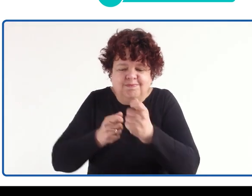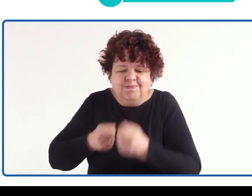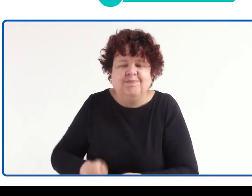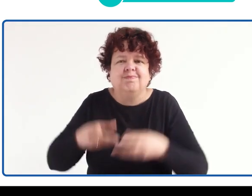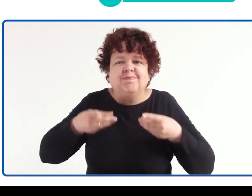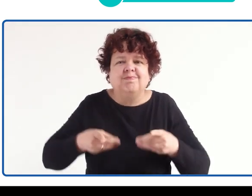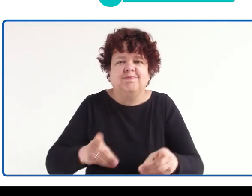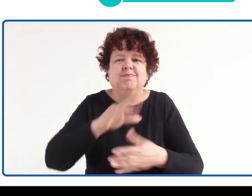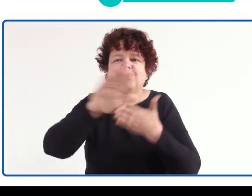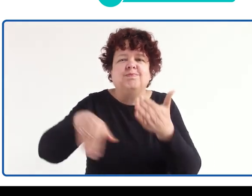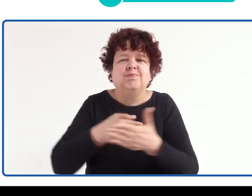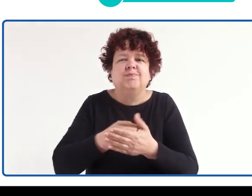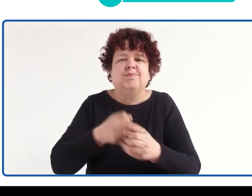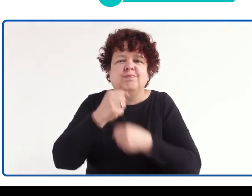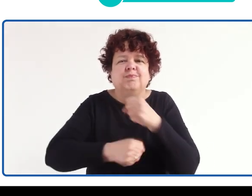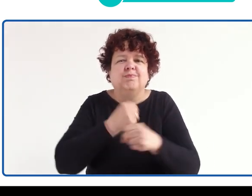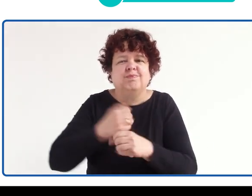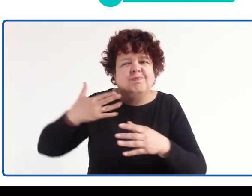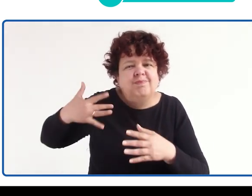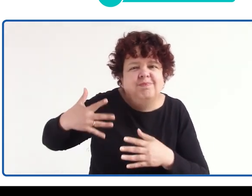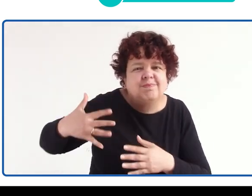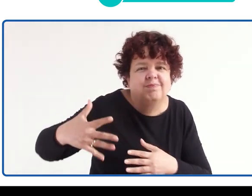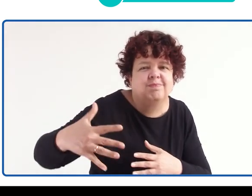cultivar durante todo el año.